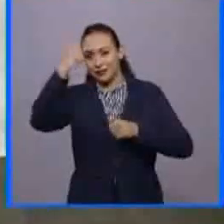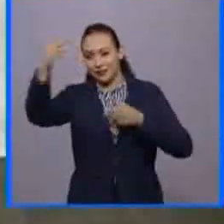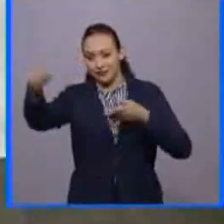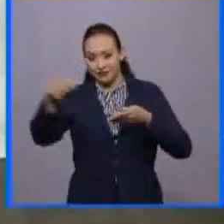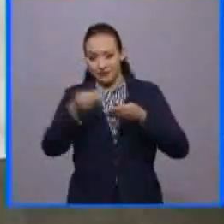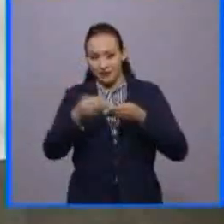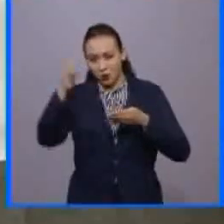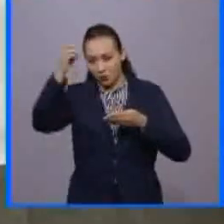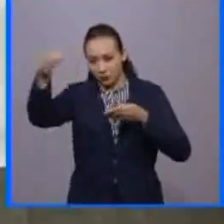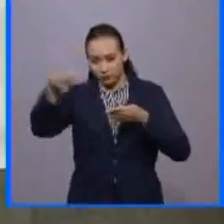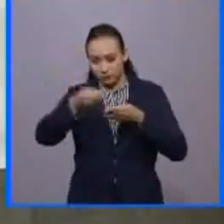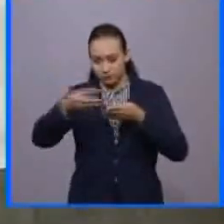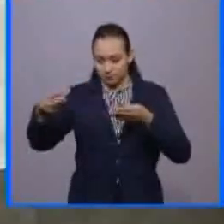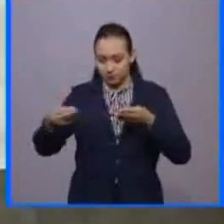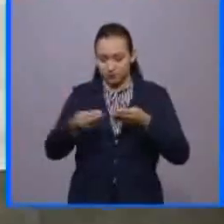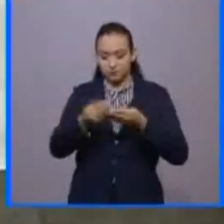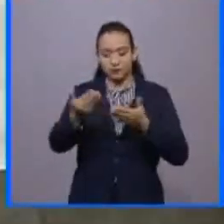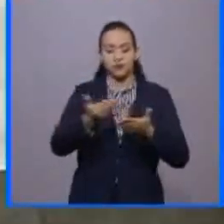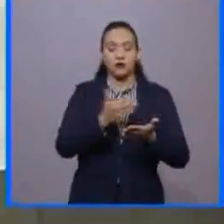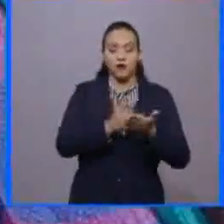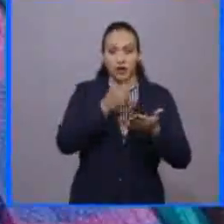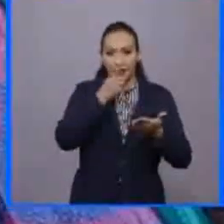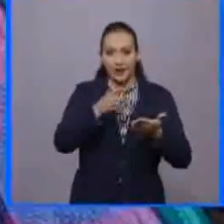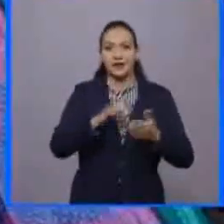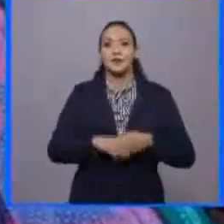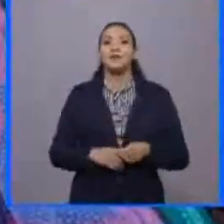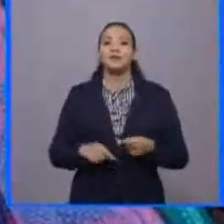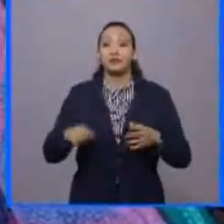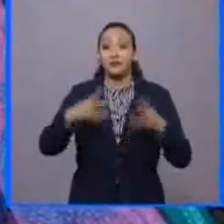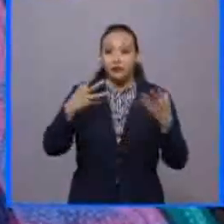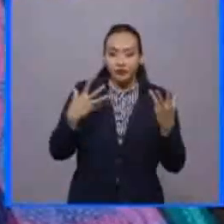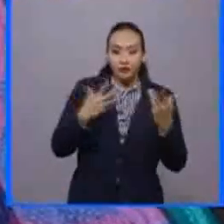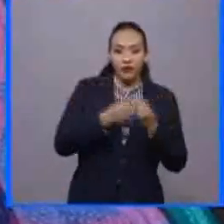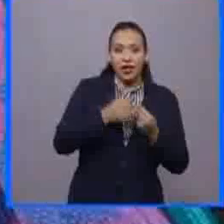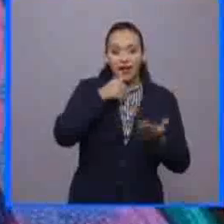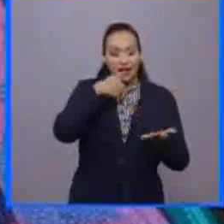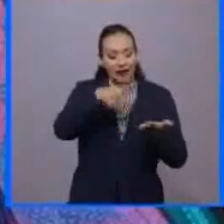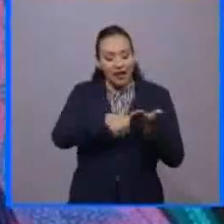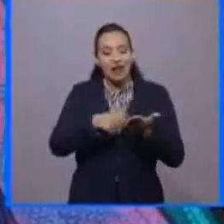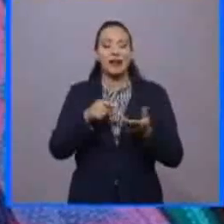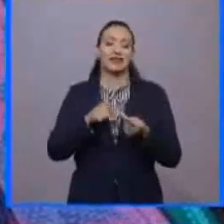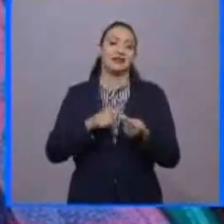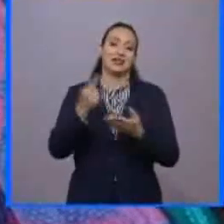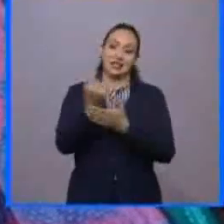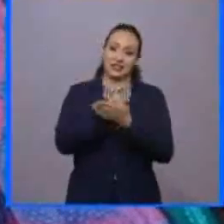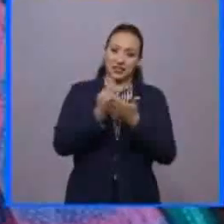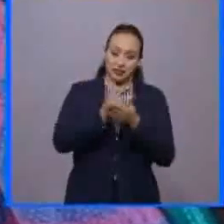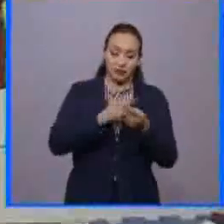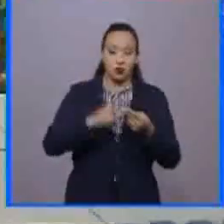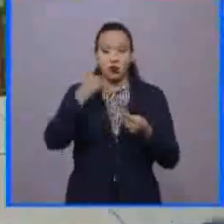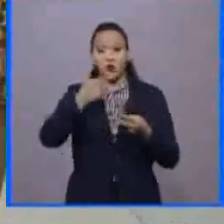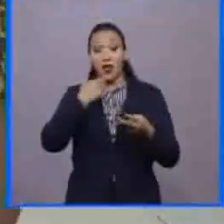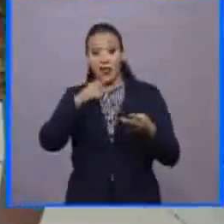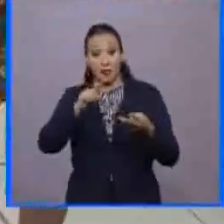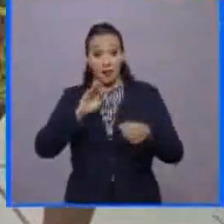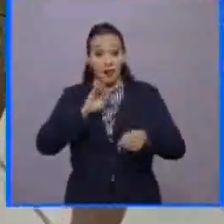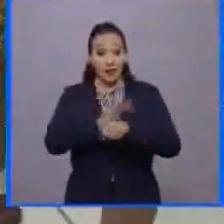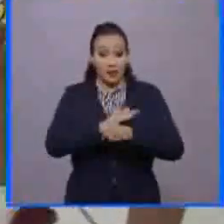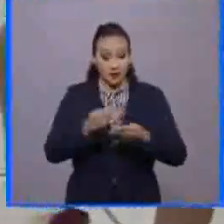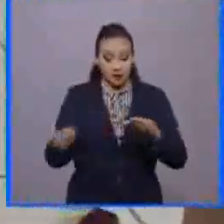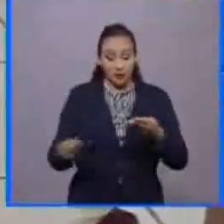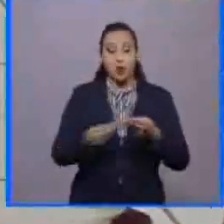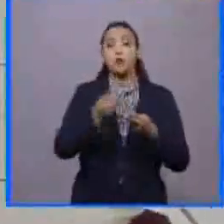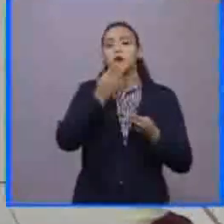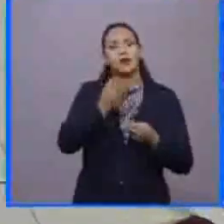las organizaciones Perteneces y Toma tu Remo, lograron a través de cartas, dibujos y una demanda de amparo la reconstrucción